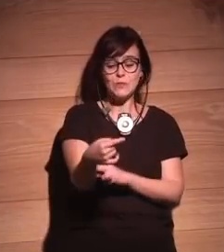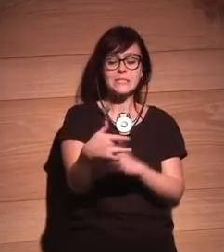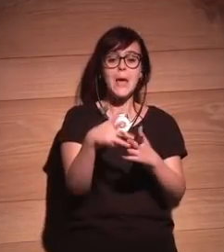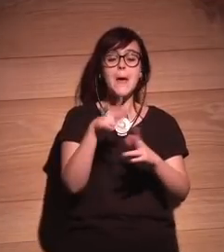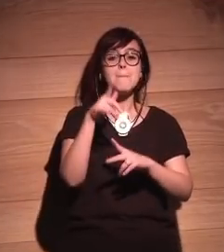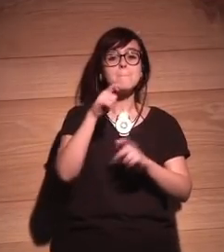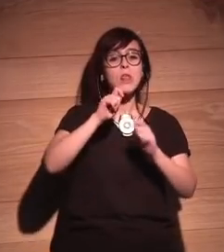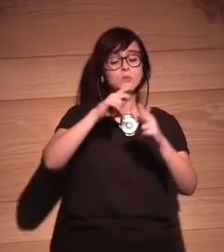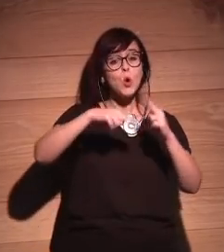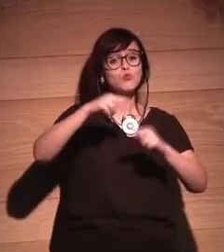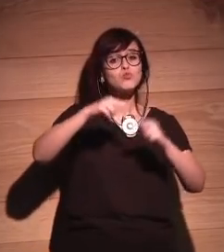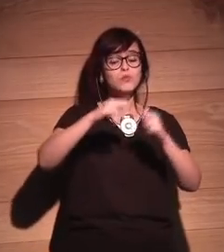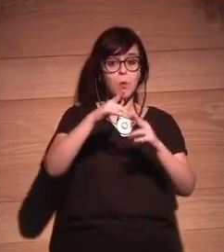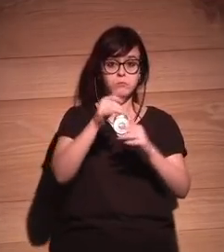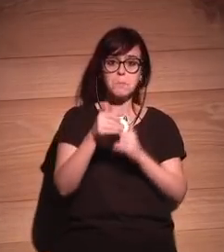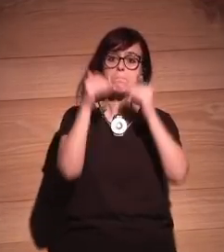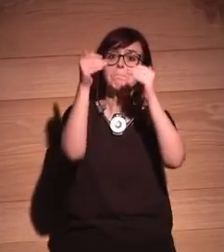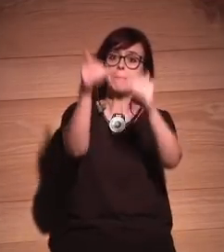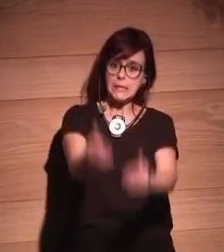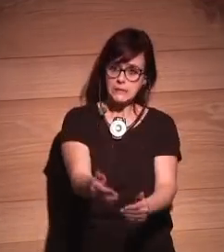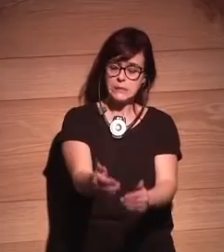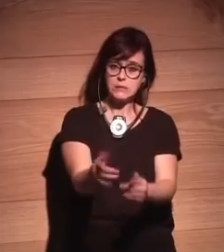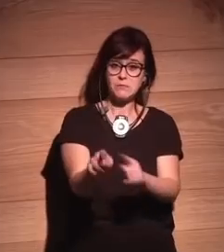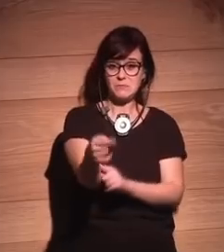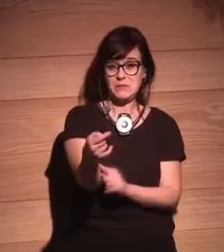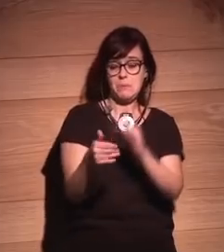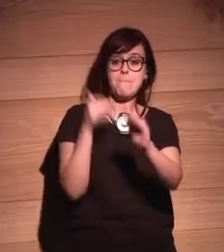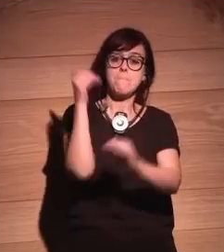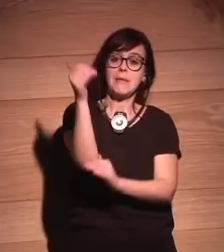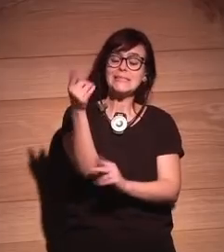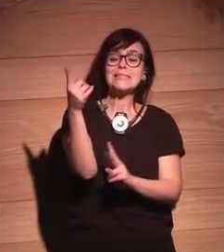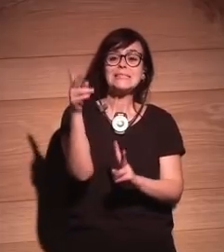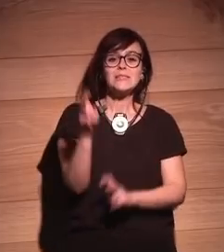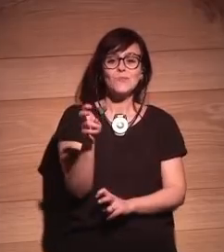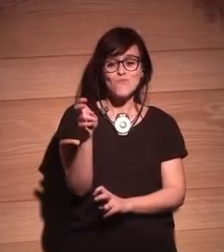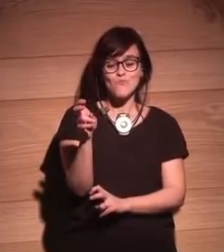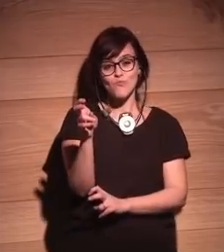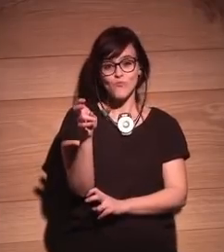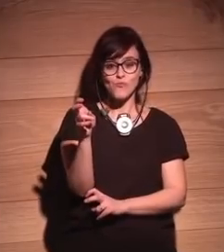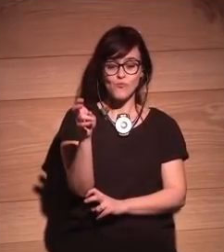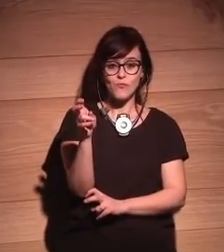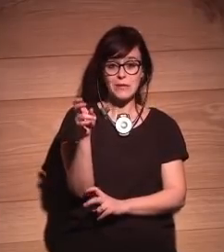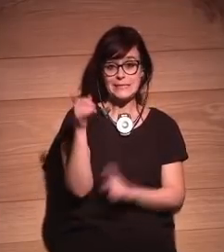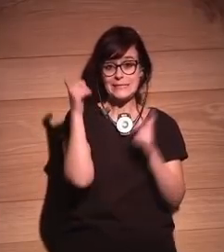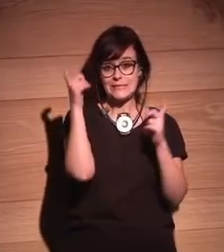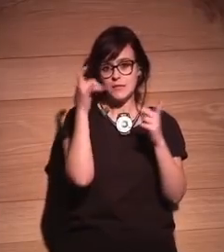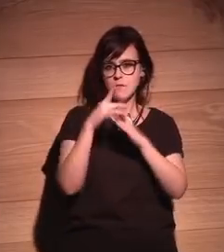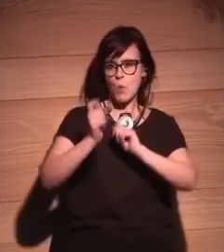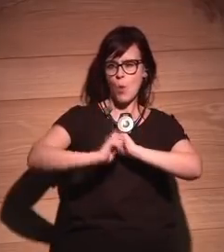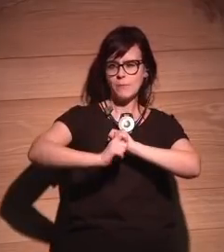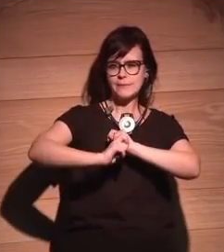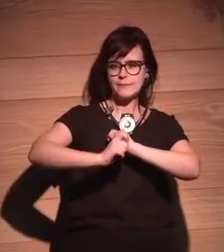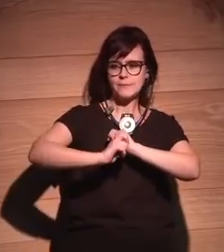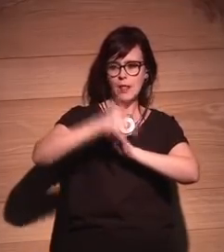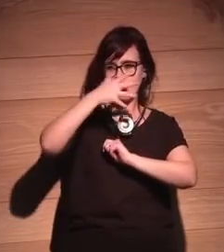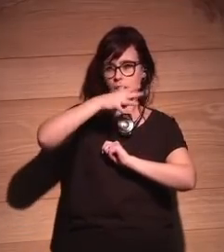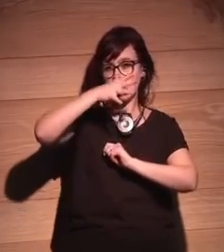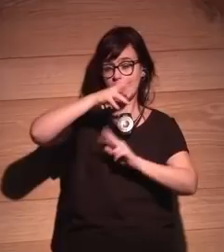periodismo constructivo, que va un poco más allá. En este caso, se nos dan pistas